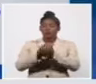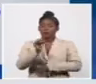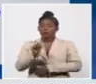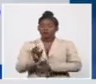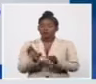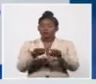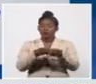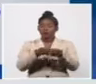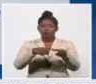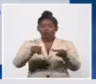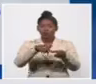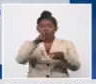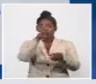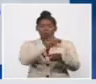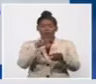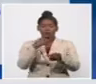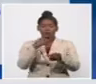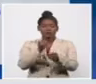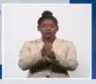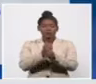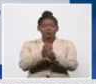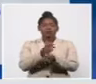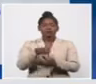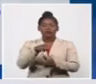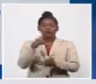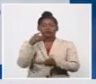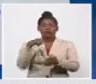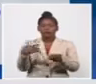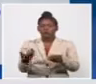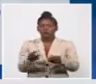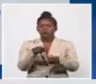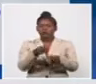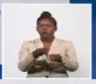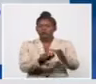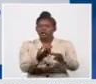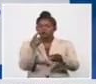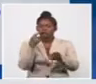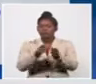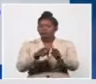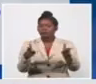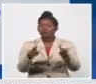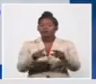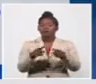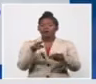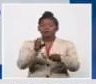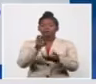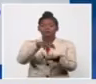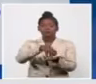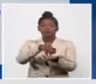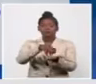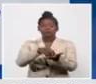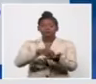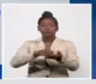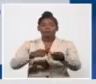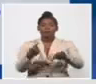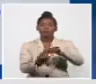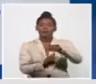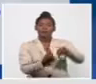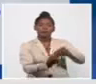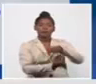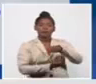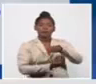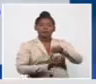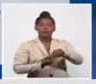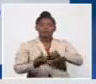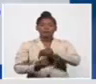que obedece a una transmisión que se ha producido ahí en el territorio. Como ven, un número importante